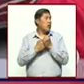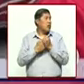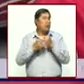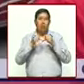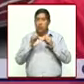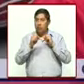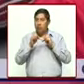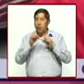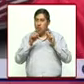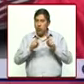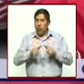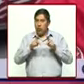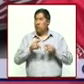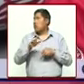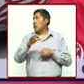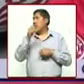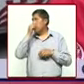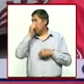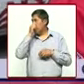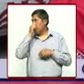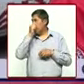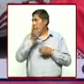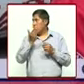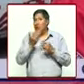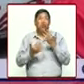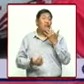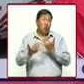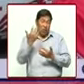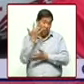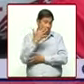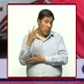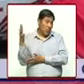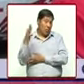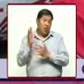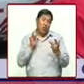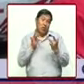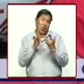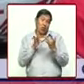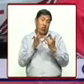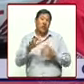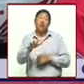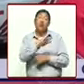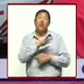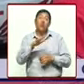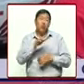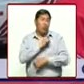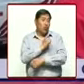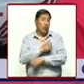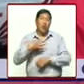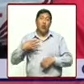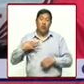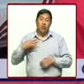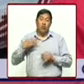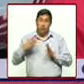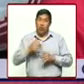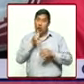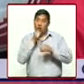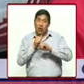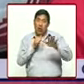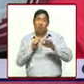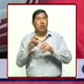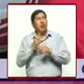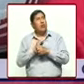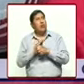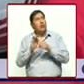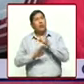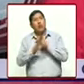ciudadanía, digamos a un punto donde hay un incendio forestal, tomar contacto con la autoridad competente, sea bombero, sea viceministerio de